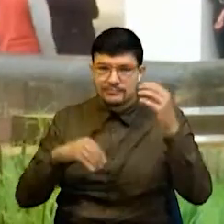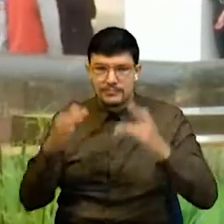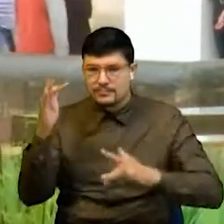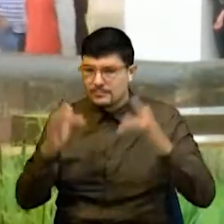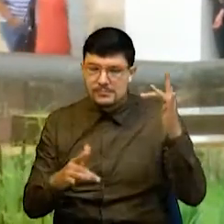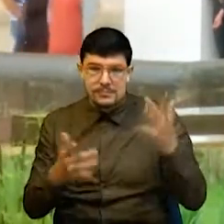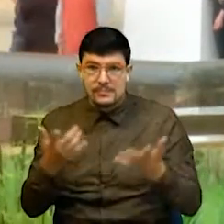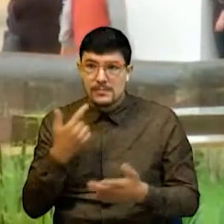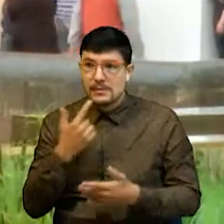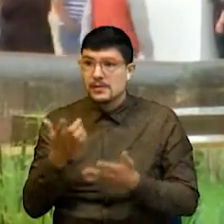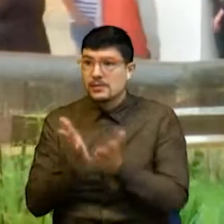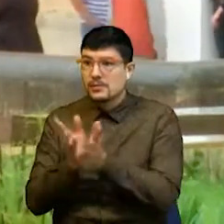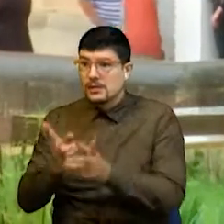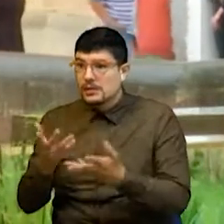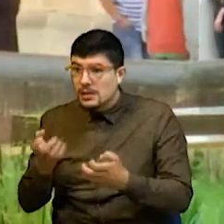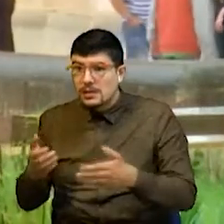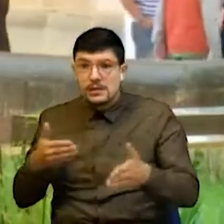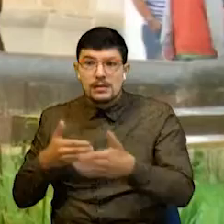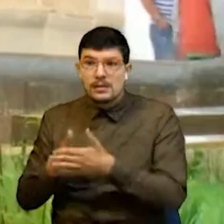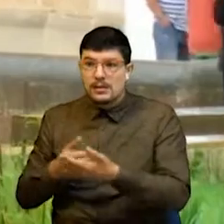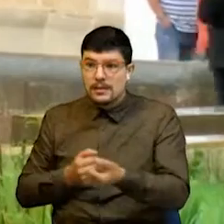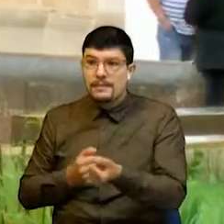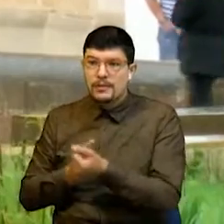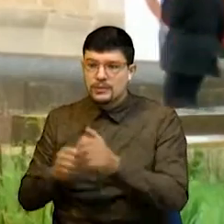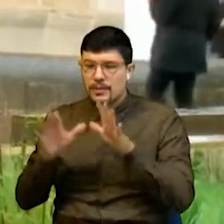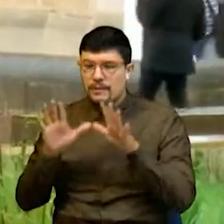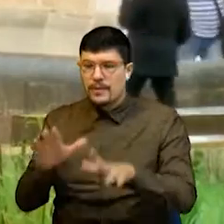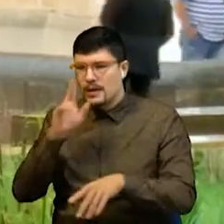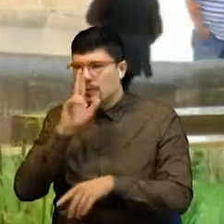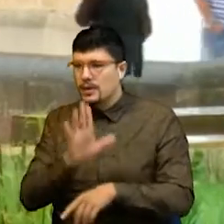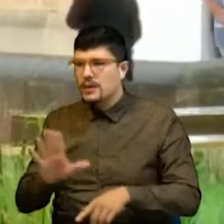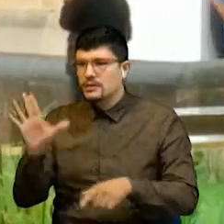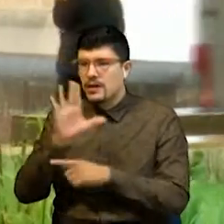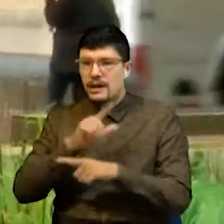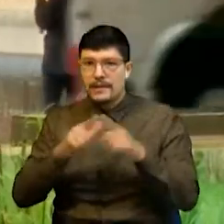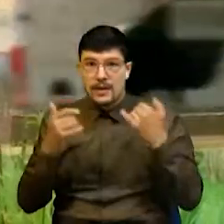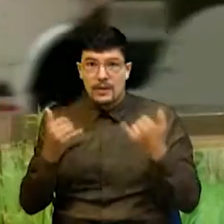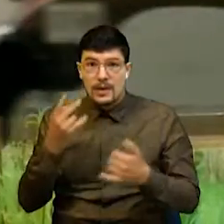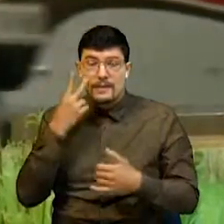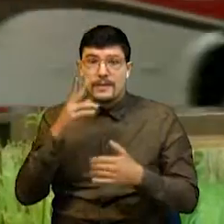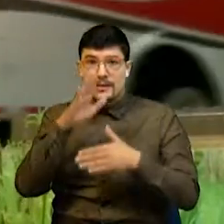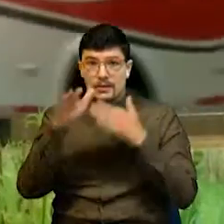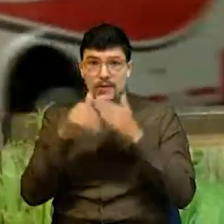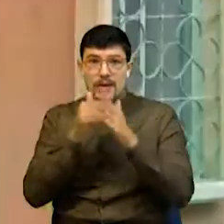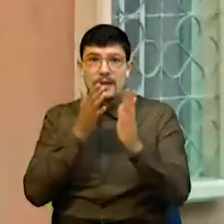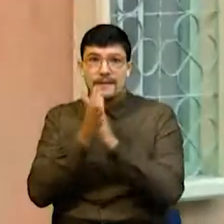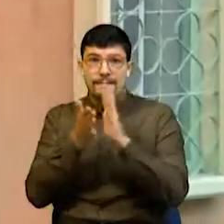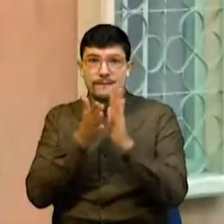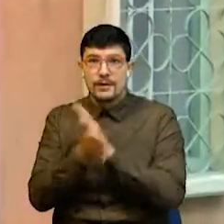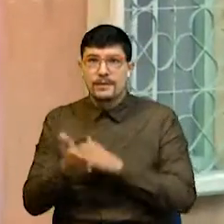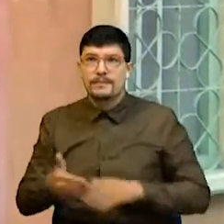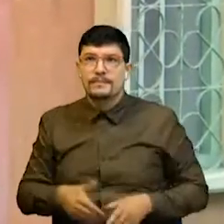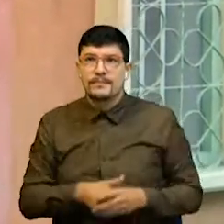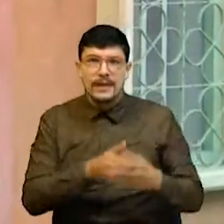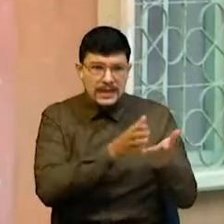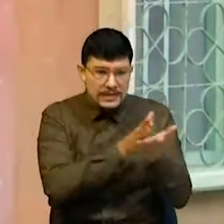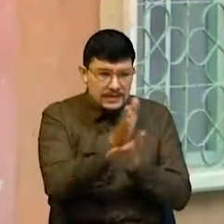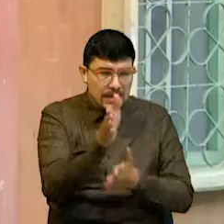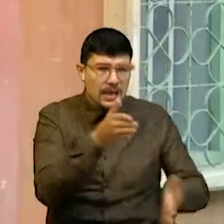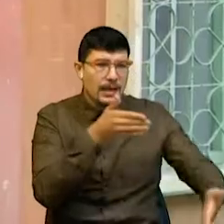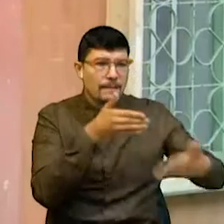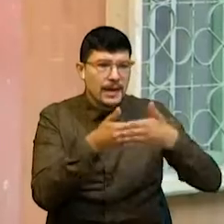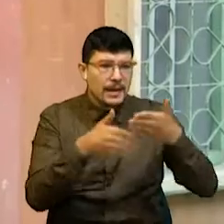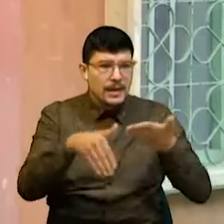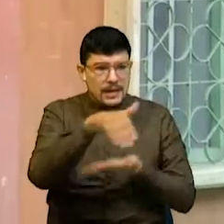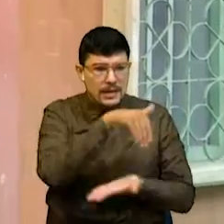se cierre la universidad en apoyo al paro nacional. Este es el informe. Siguen cerradas las sedes,